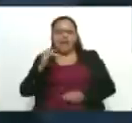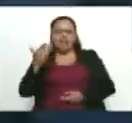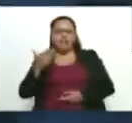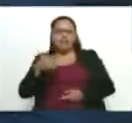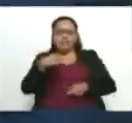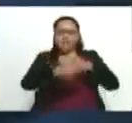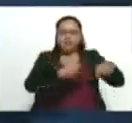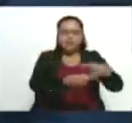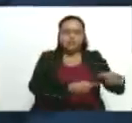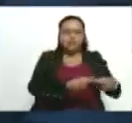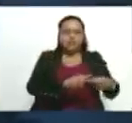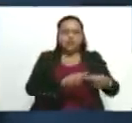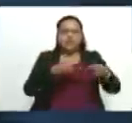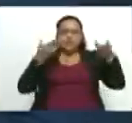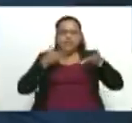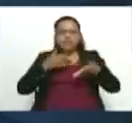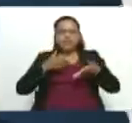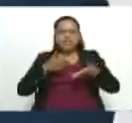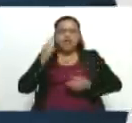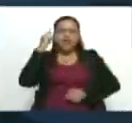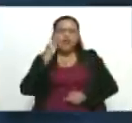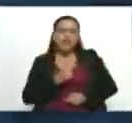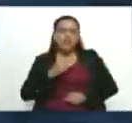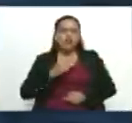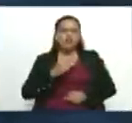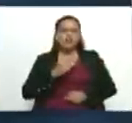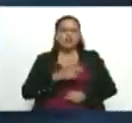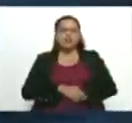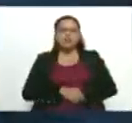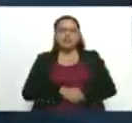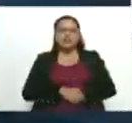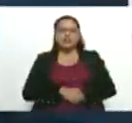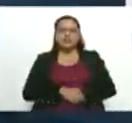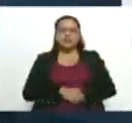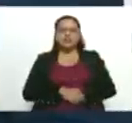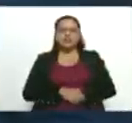José Antonio Bolívar Palacios y Blanco.